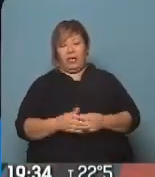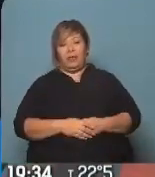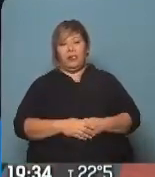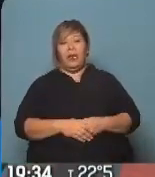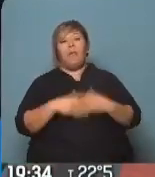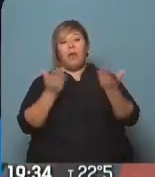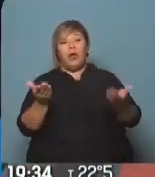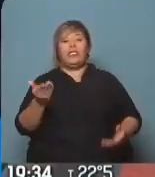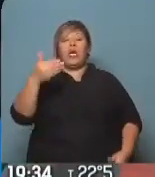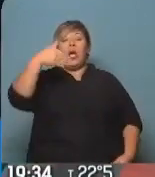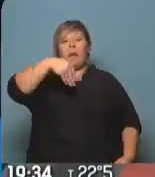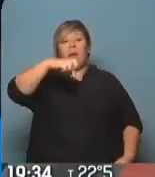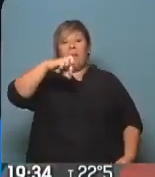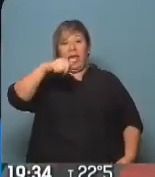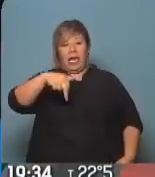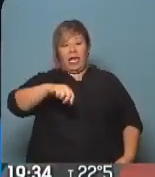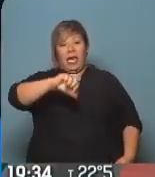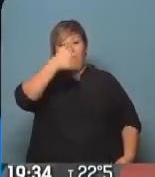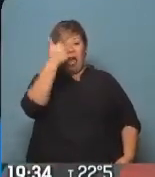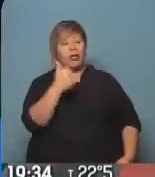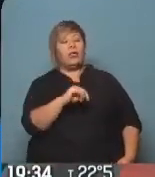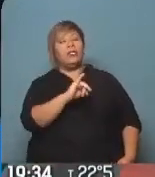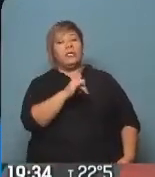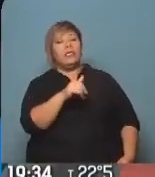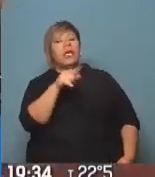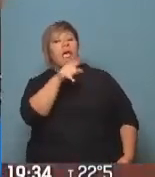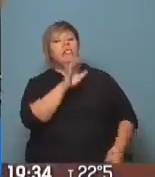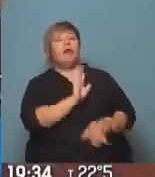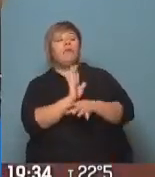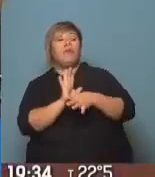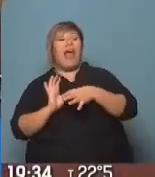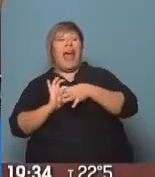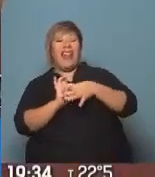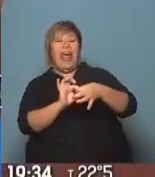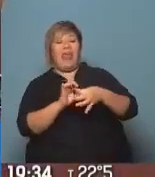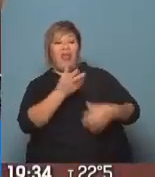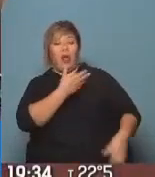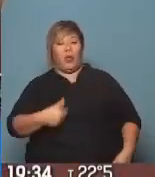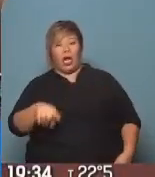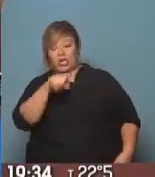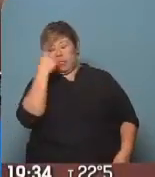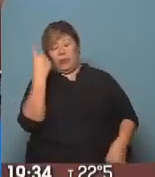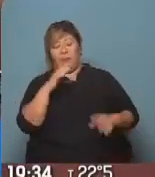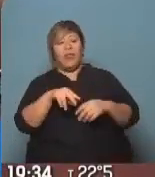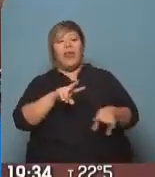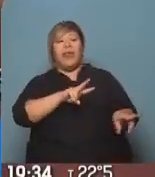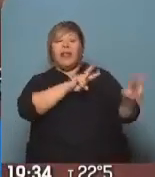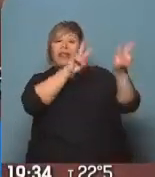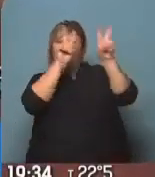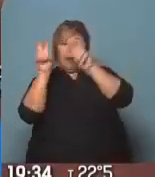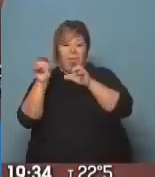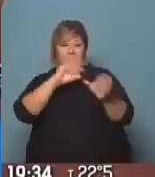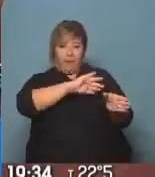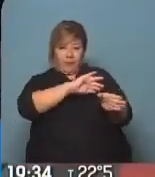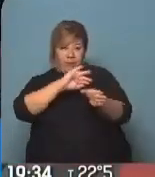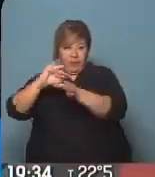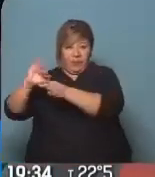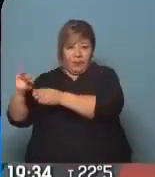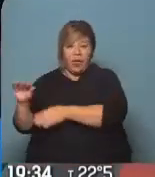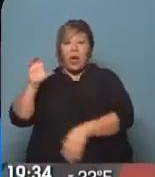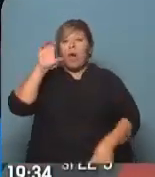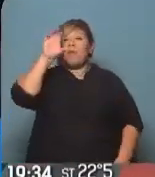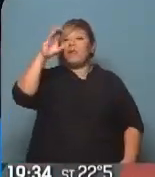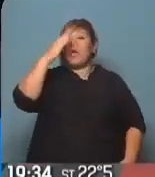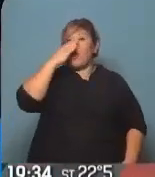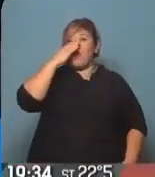gobernador Gutiérrez, que son equipo y son aliados con el gobierno nacional. Pero pasemos a Córdoba, que es el otro gran tema de la jornada. Esta división